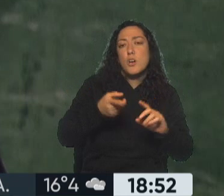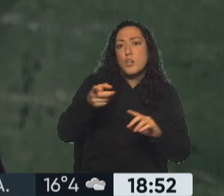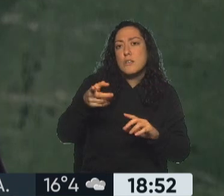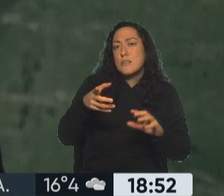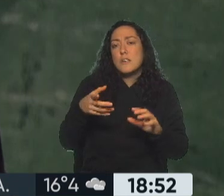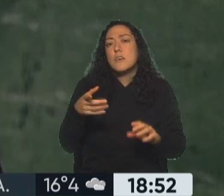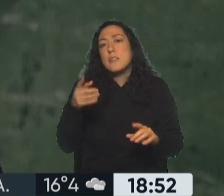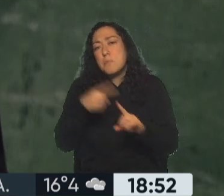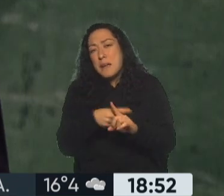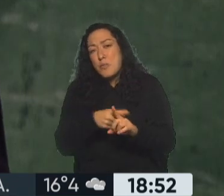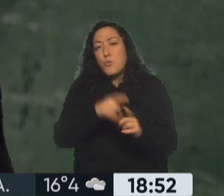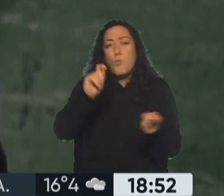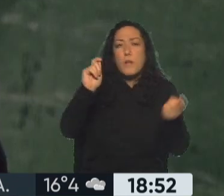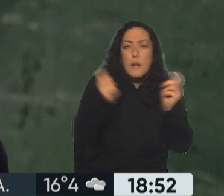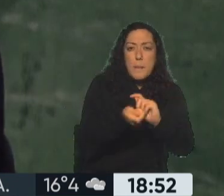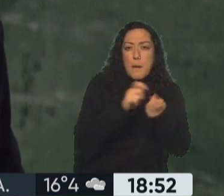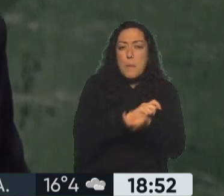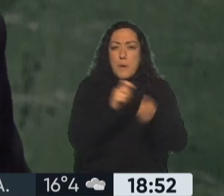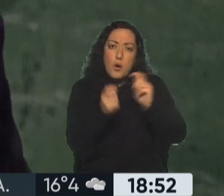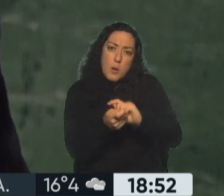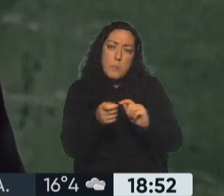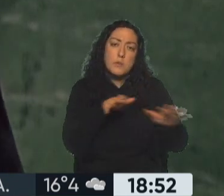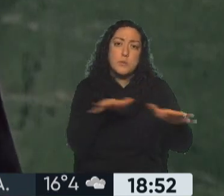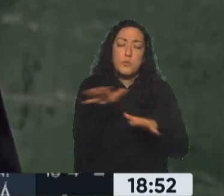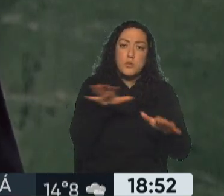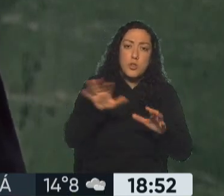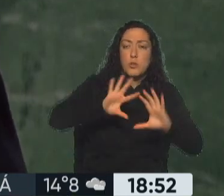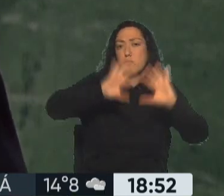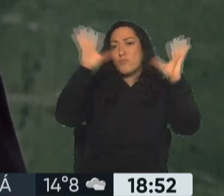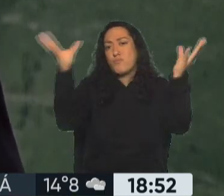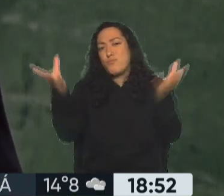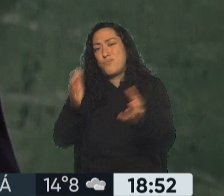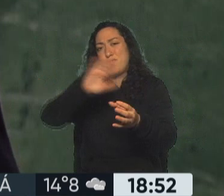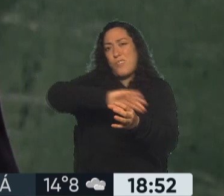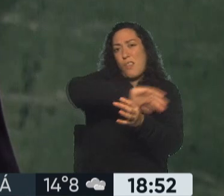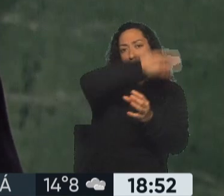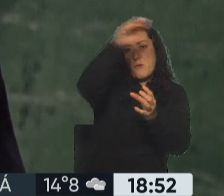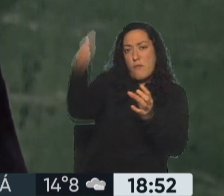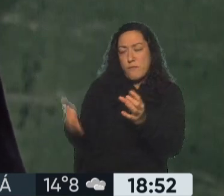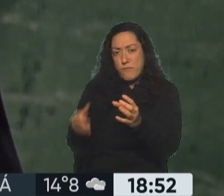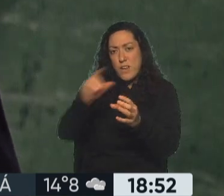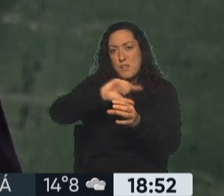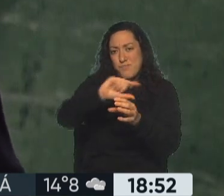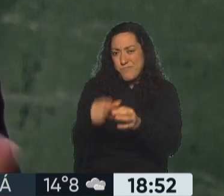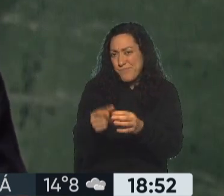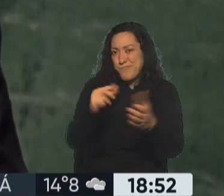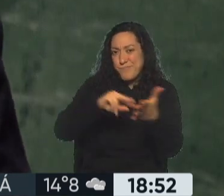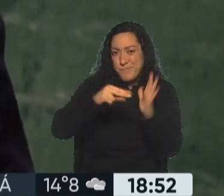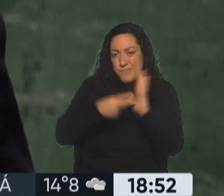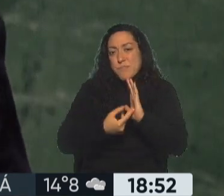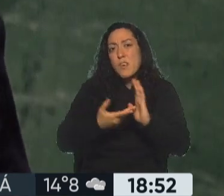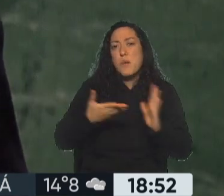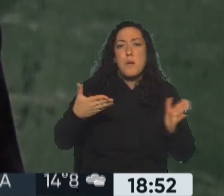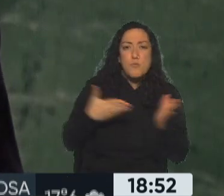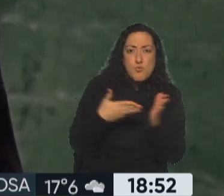modificado las temperaturas y los fenómenos atmosféricos en todo el mundo, imponiendo restricciones y obstáculos